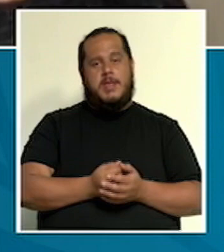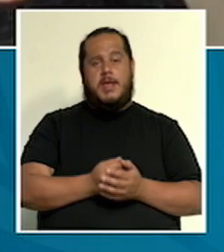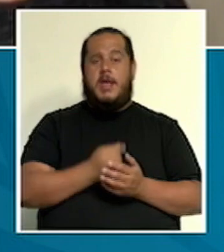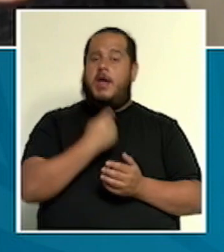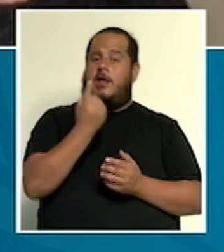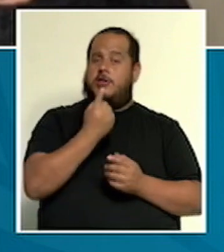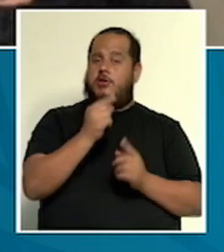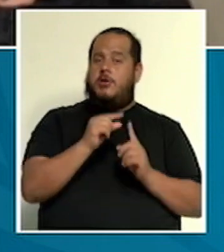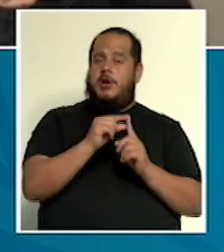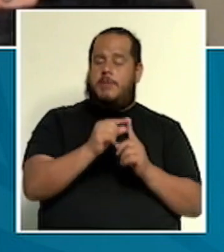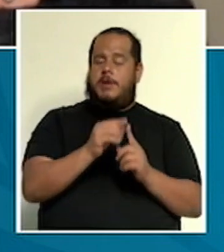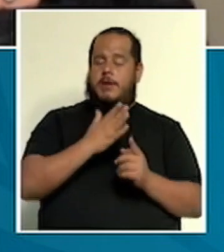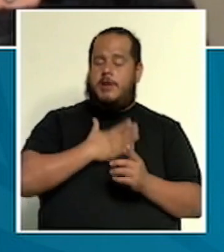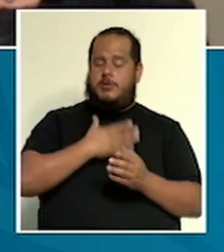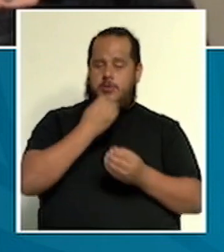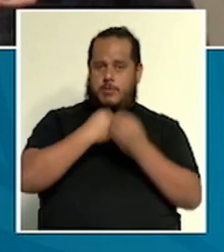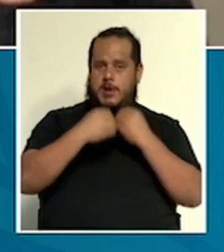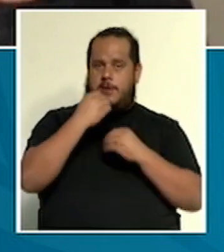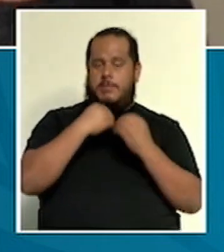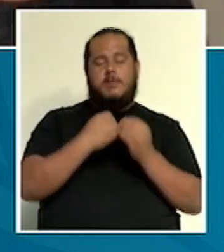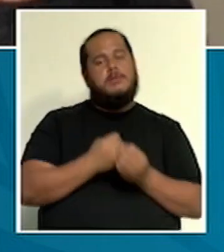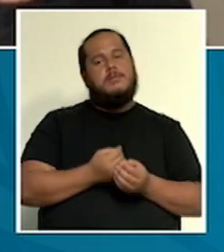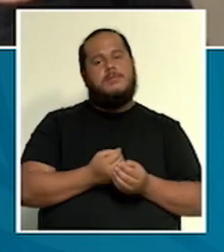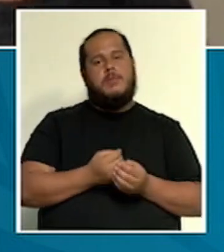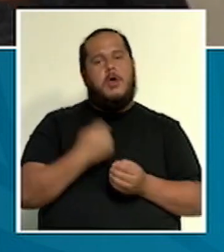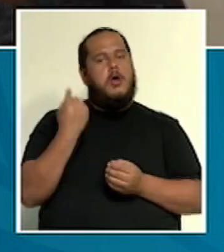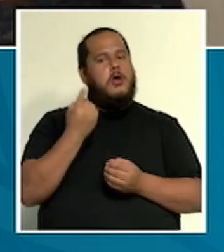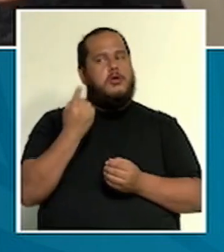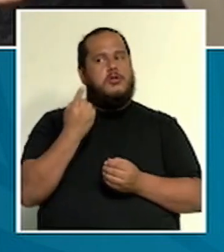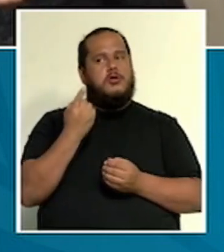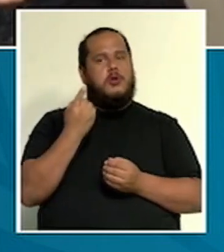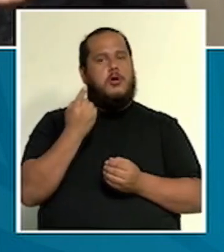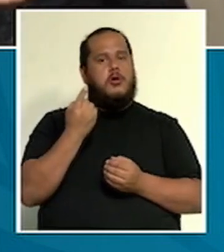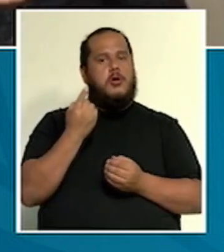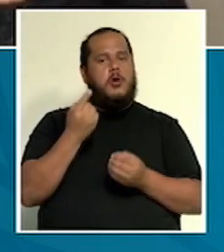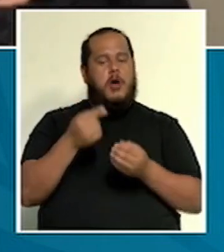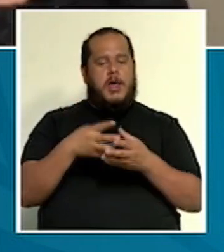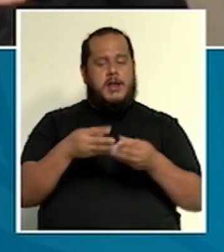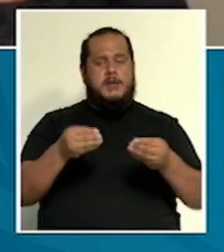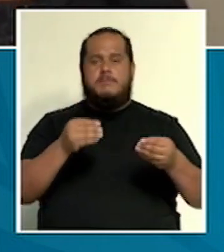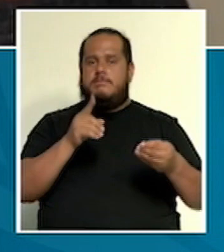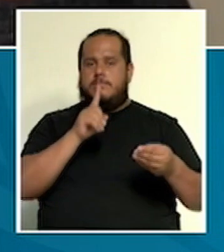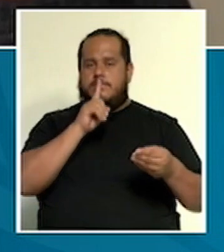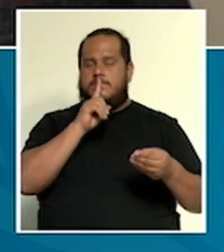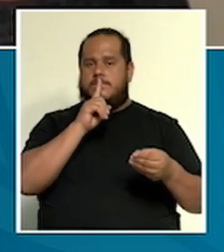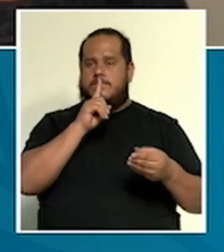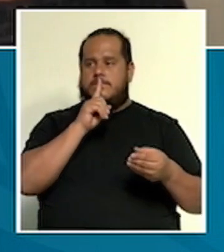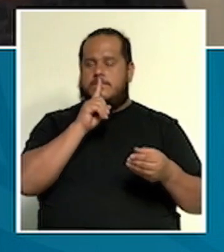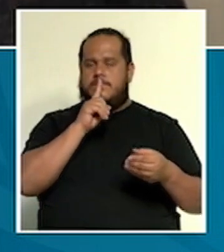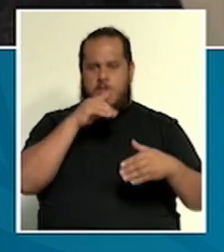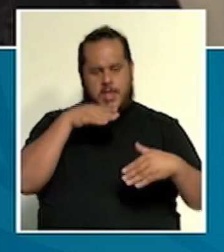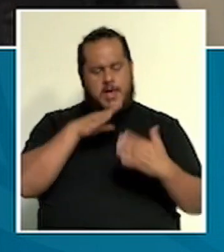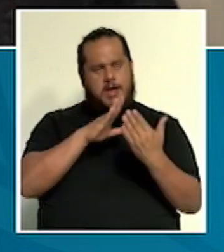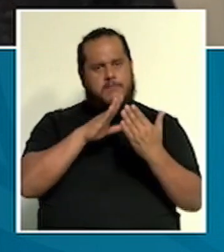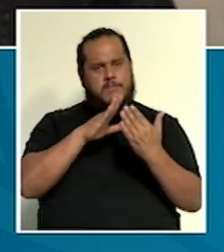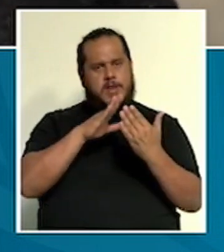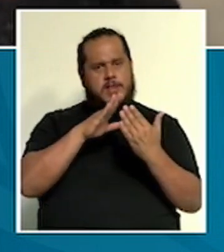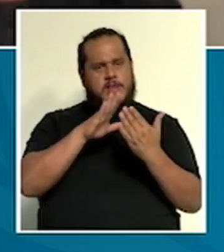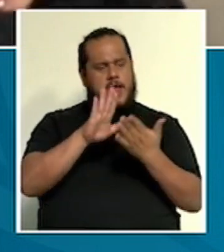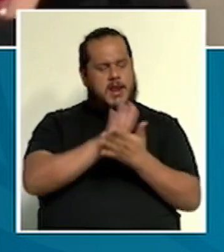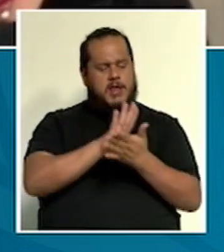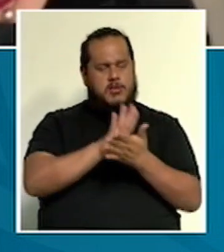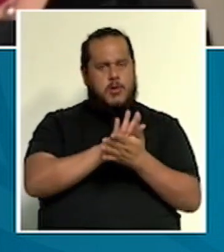Solo en la palabra me alimento. Solo en el destierro del silencio. Ante las hojas vacías